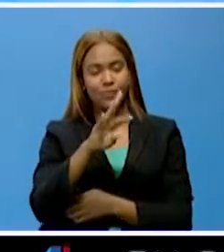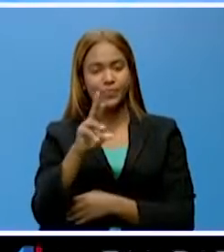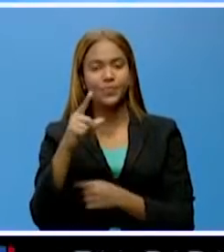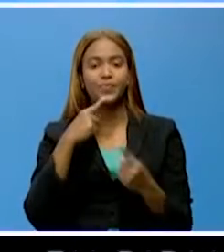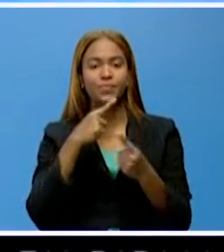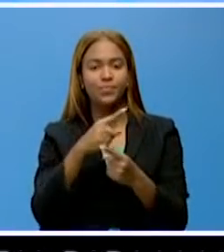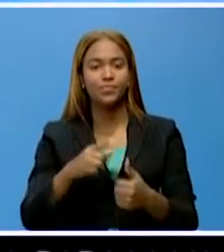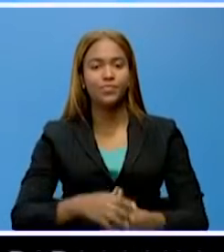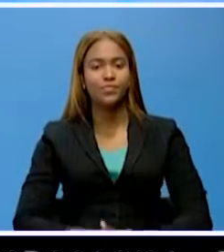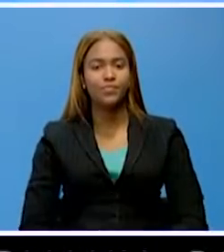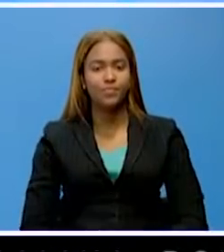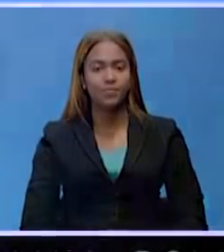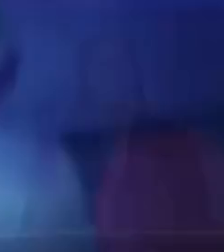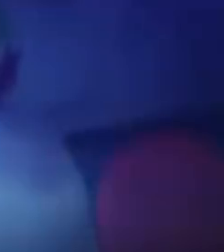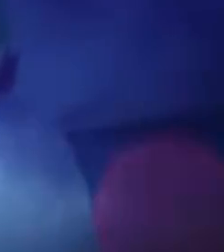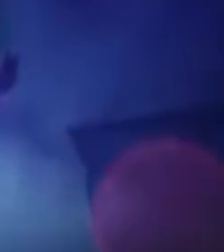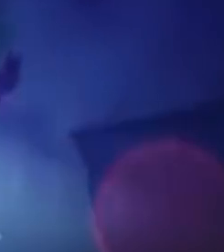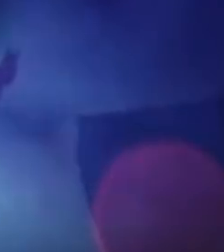Noticias.